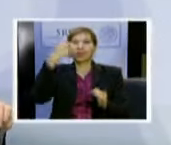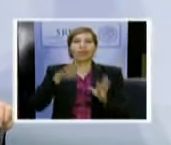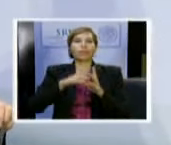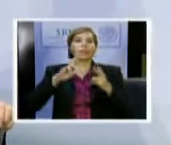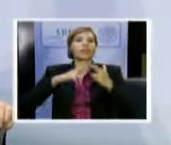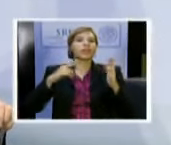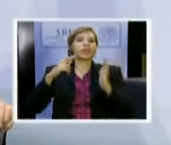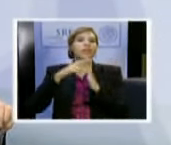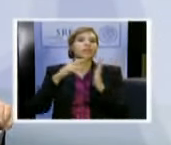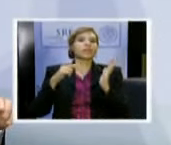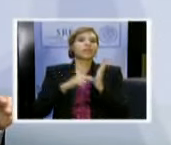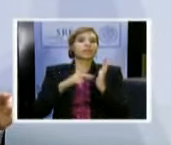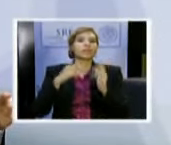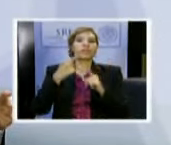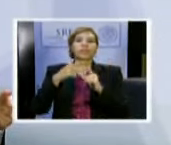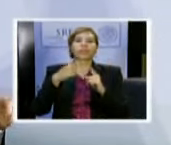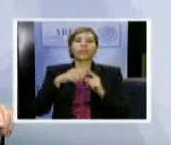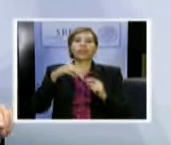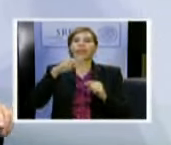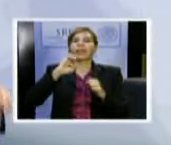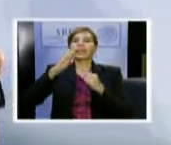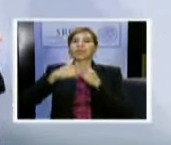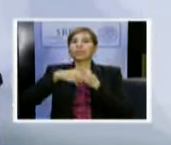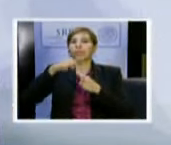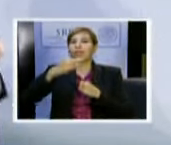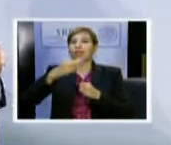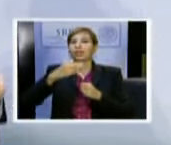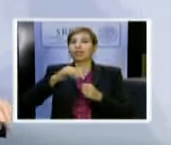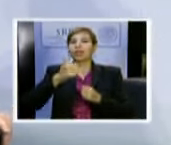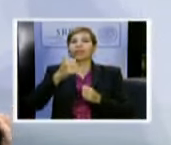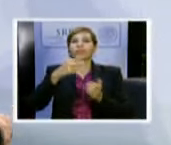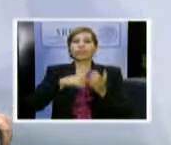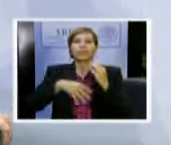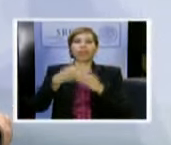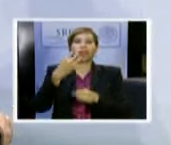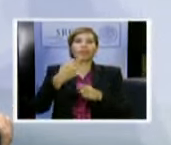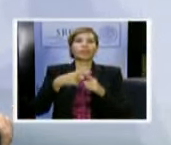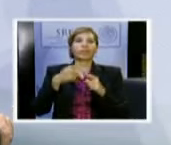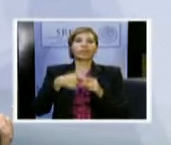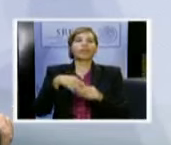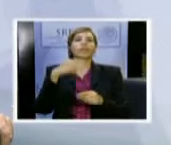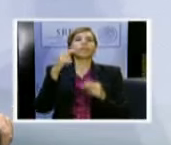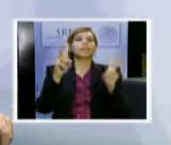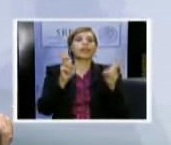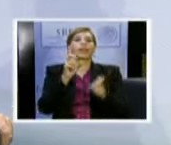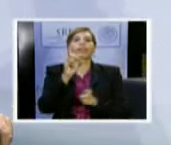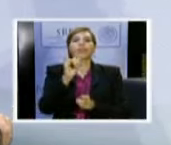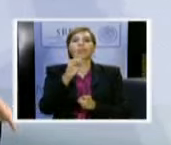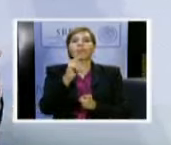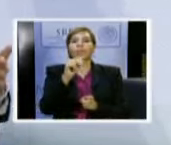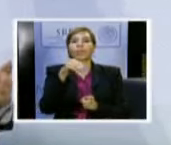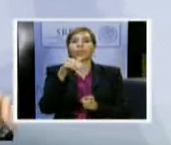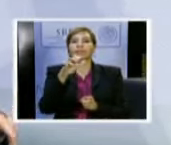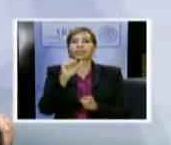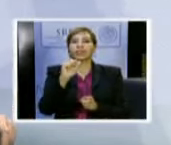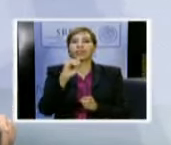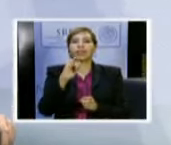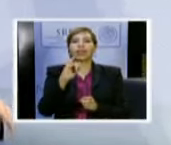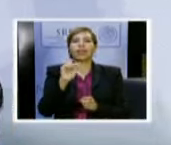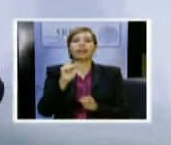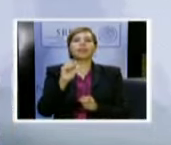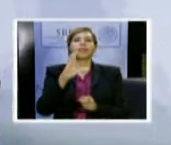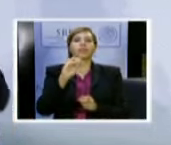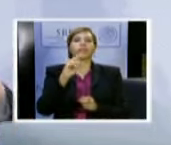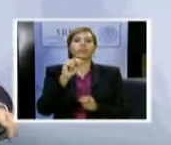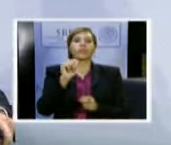Exterior, mayo-agosto 2014, sobre la diplomacia consular, que me parece que es fundamental tener acceso